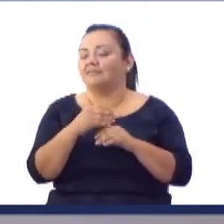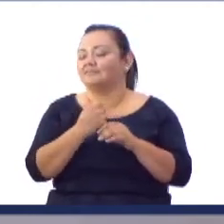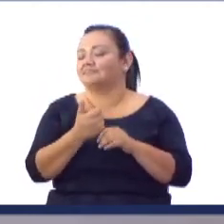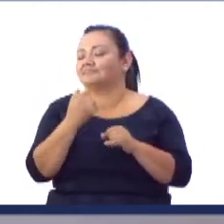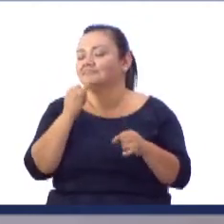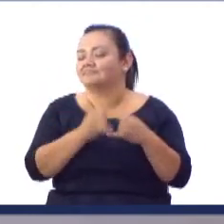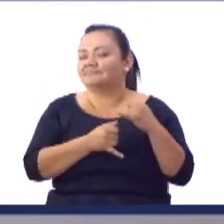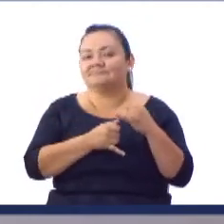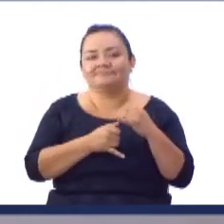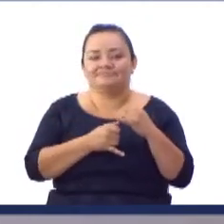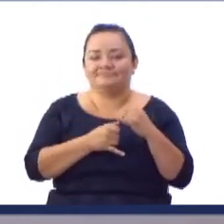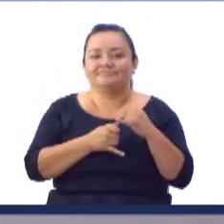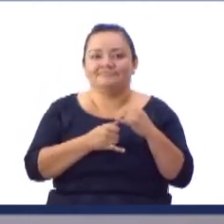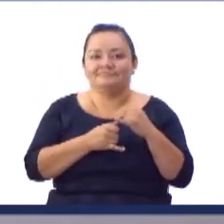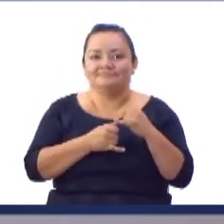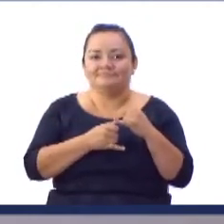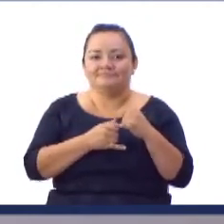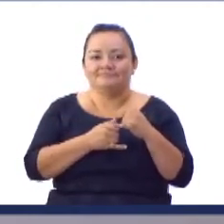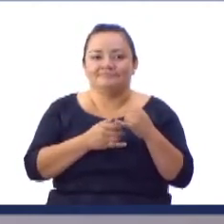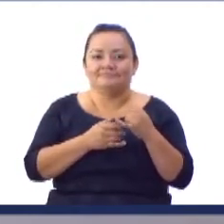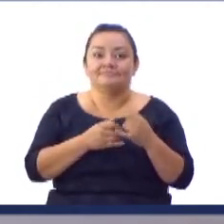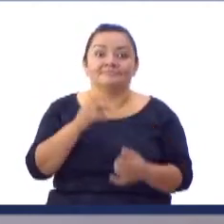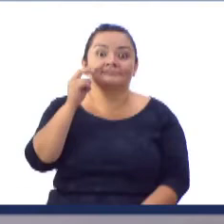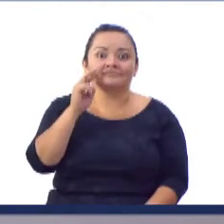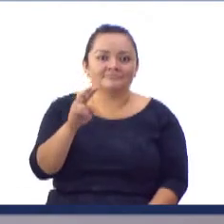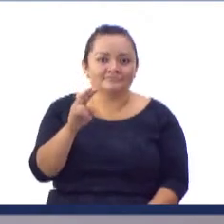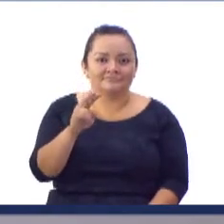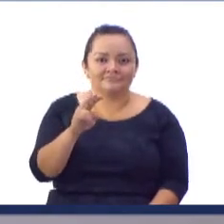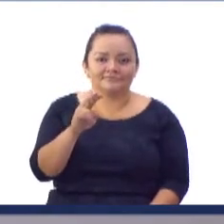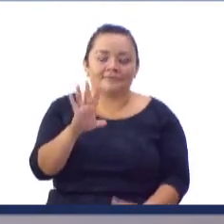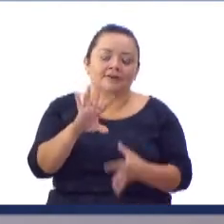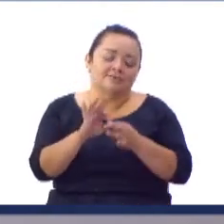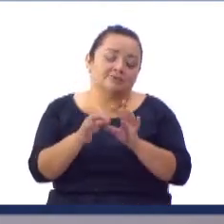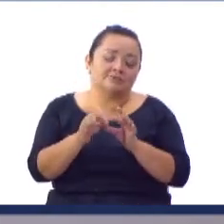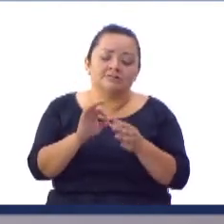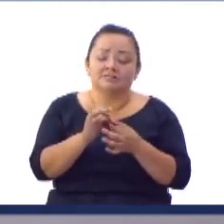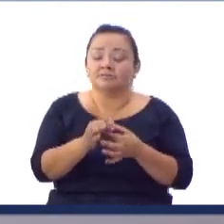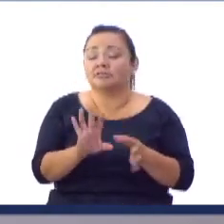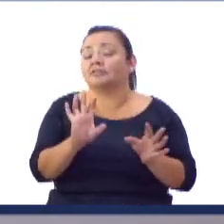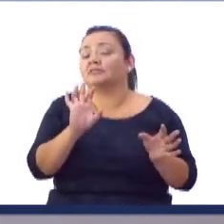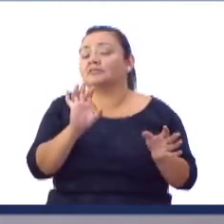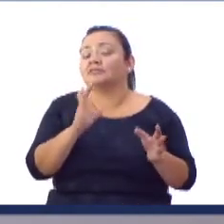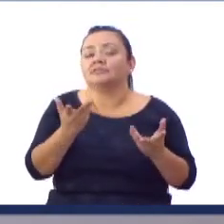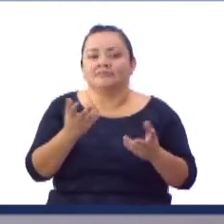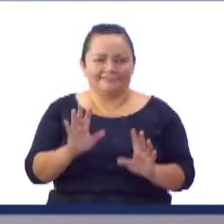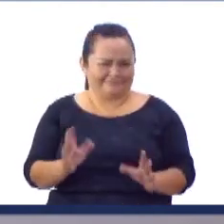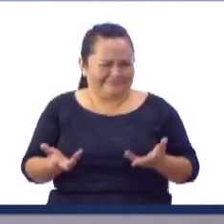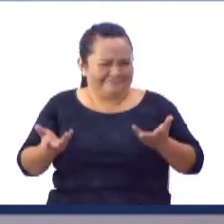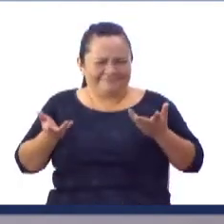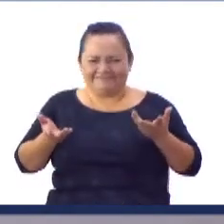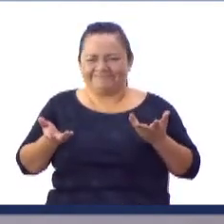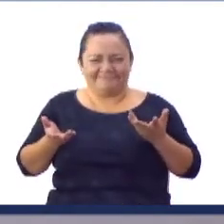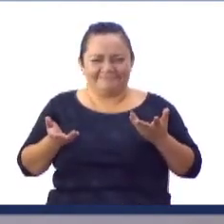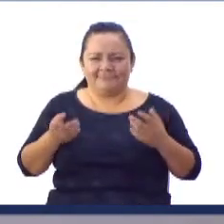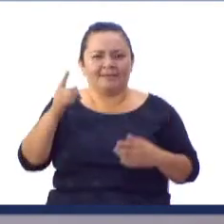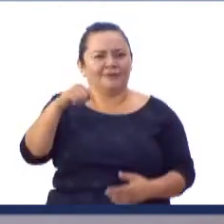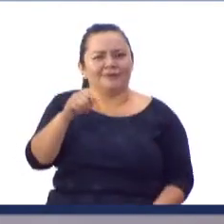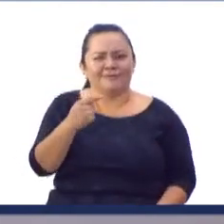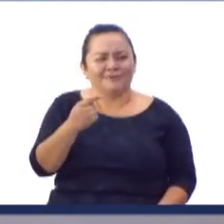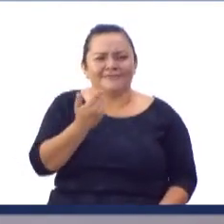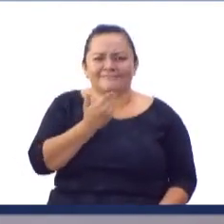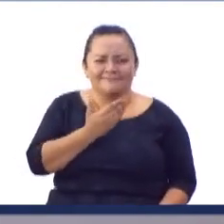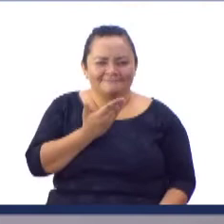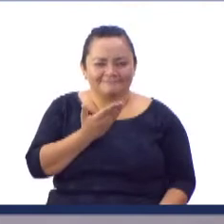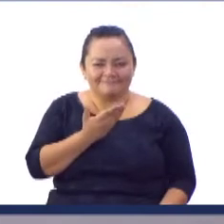violencia pero no porque al final si usted rompe esta cadena entonces imagínense la cuenta de que